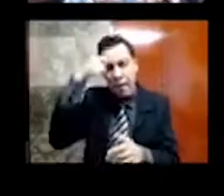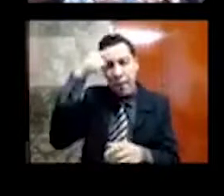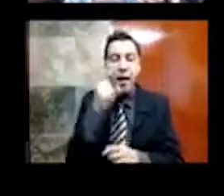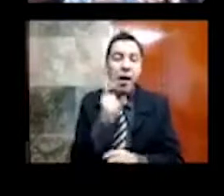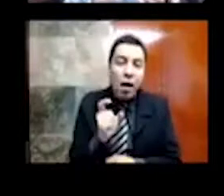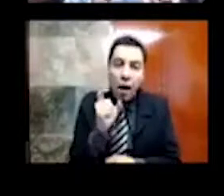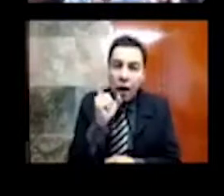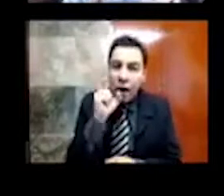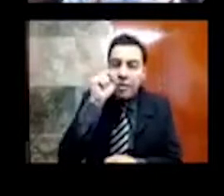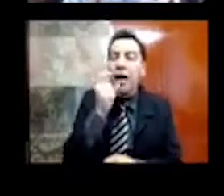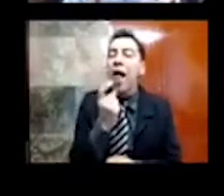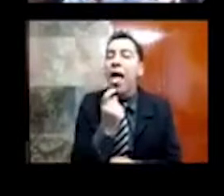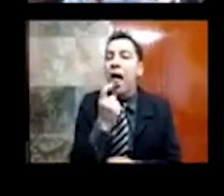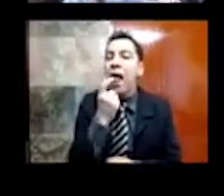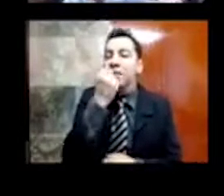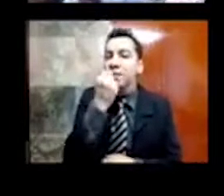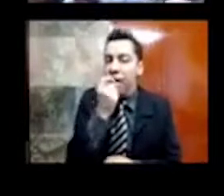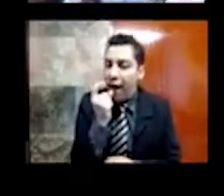abajo del labio